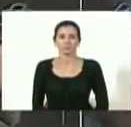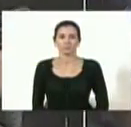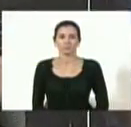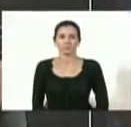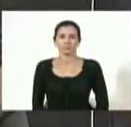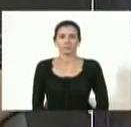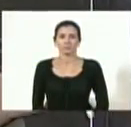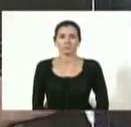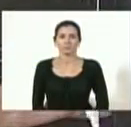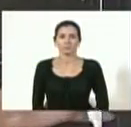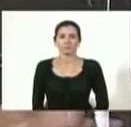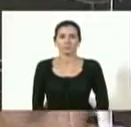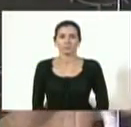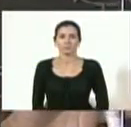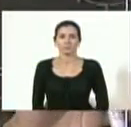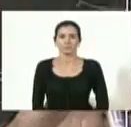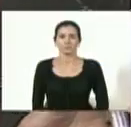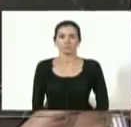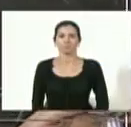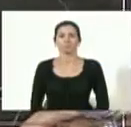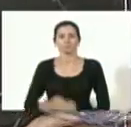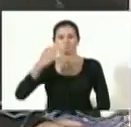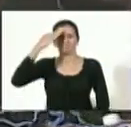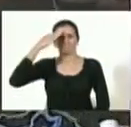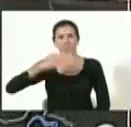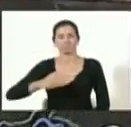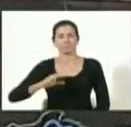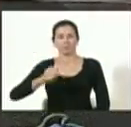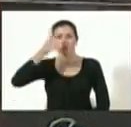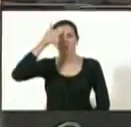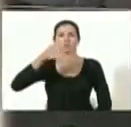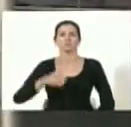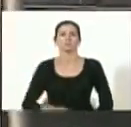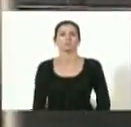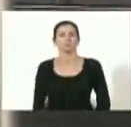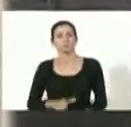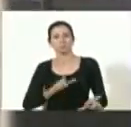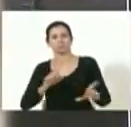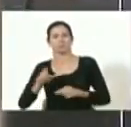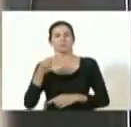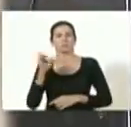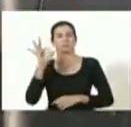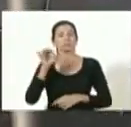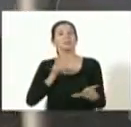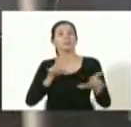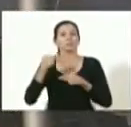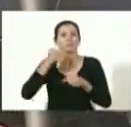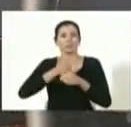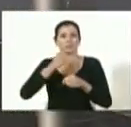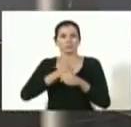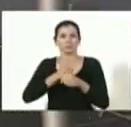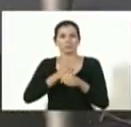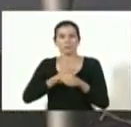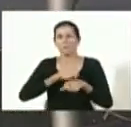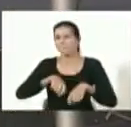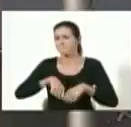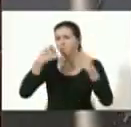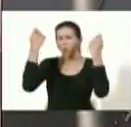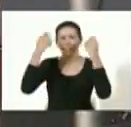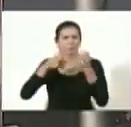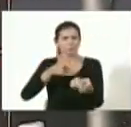Mi mayor general, misión cumplida. ¡Blanco destruido y